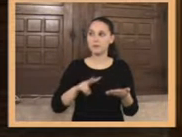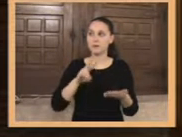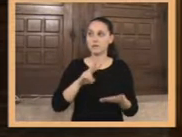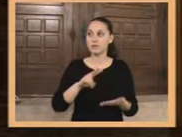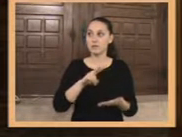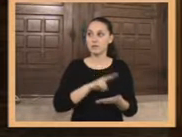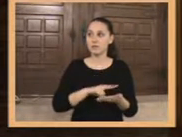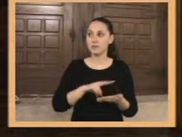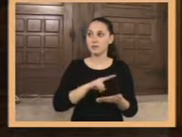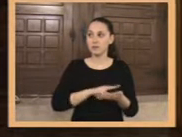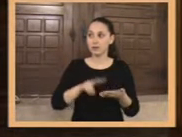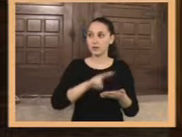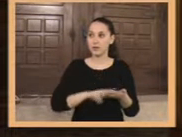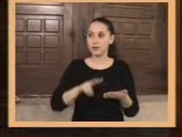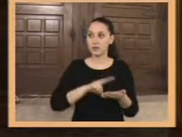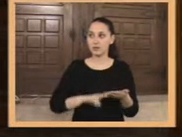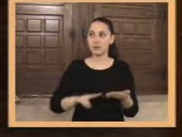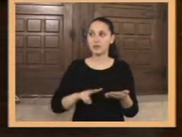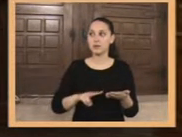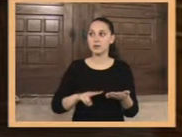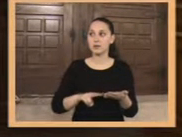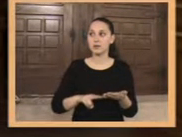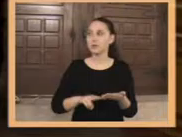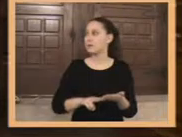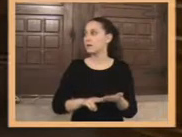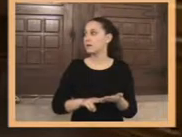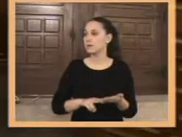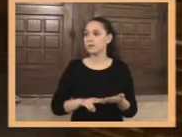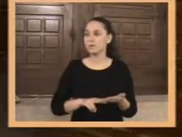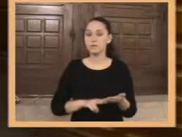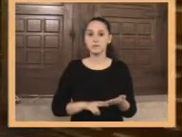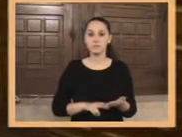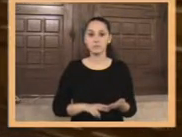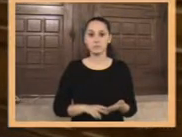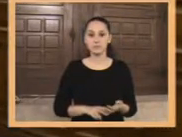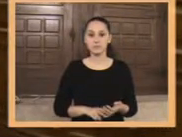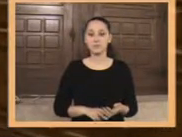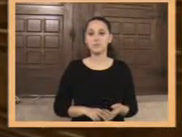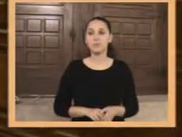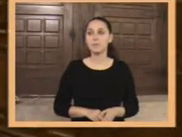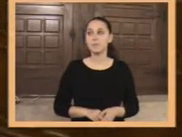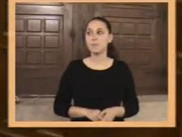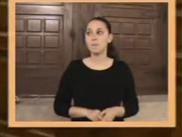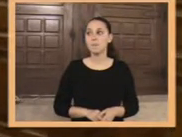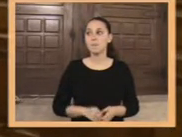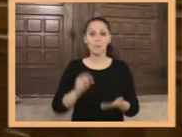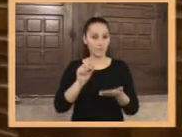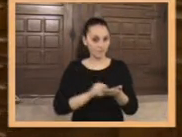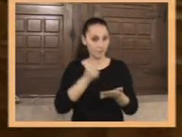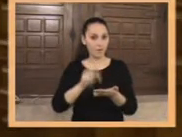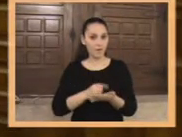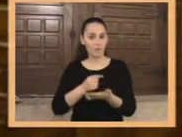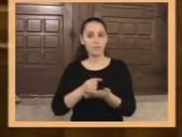¿Va a dar lectura por todos? Bien, pues por todos. Yo desconocía. Han firmado todos los grupos políticos el consenso